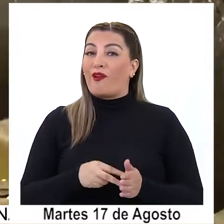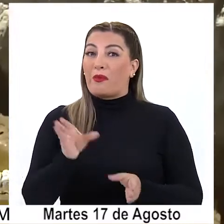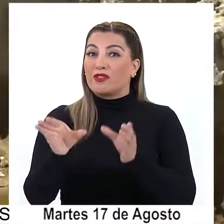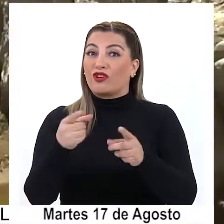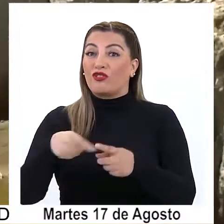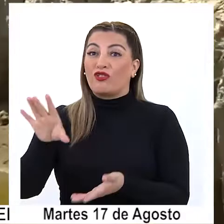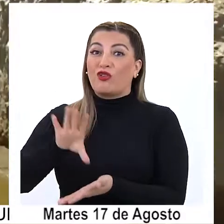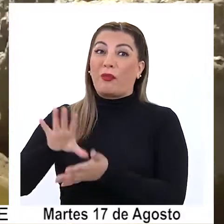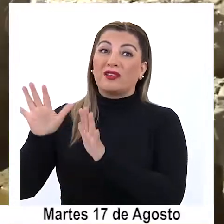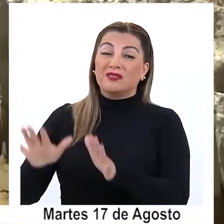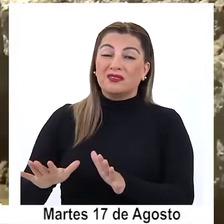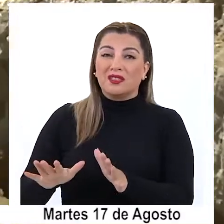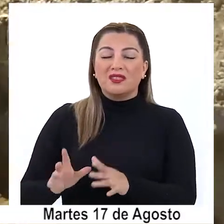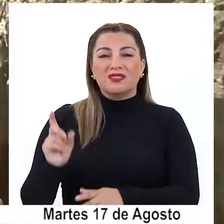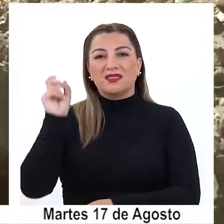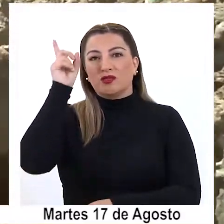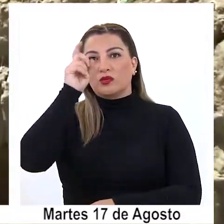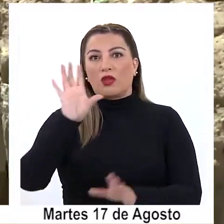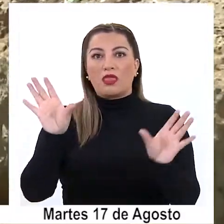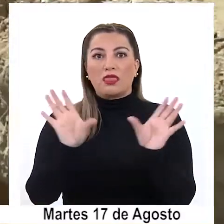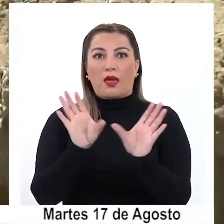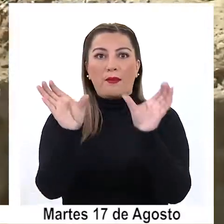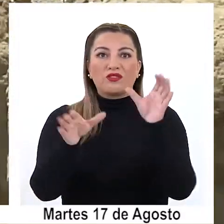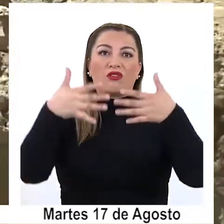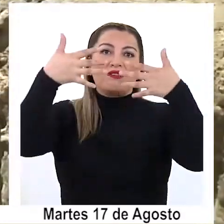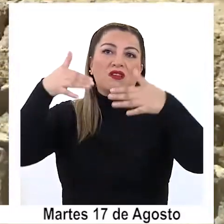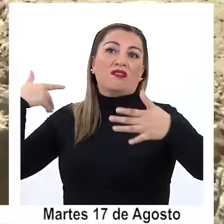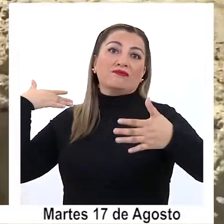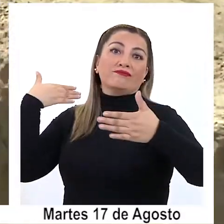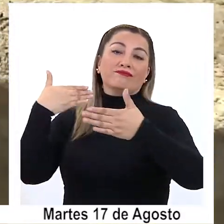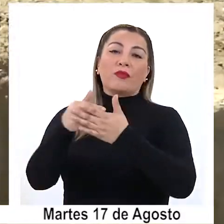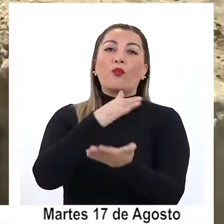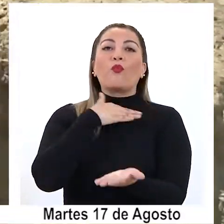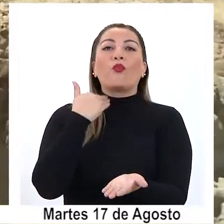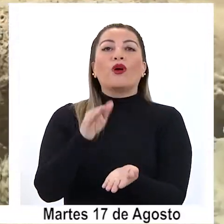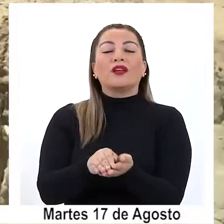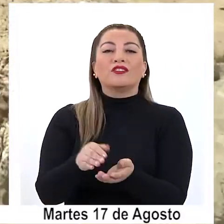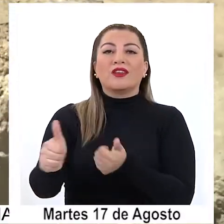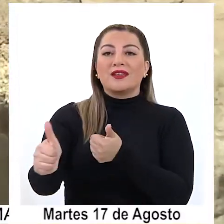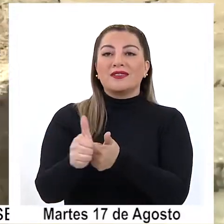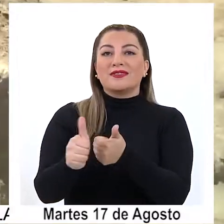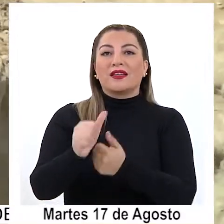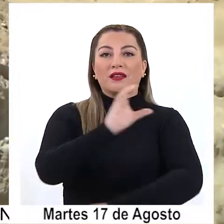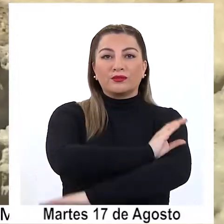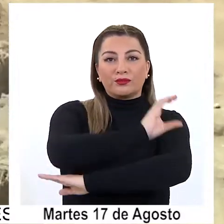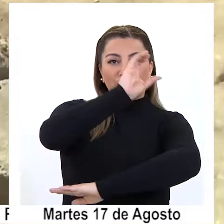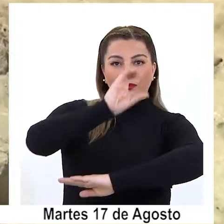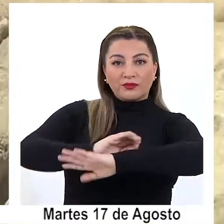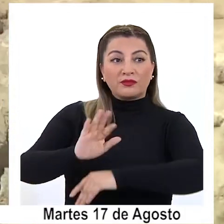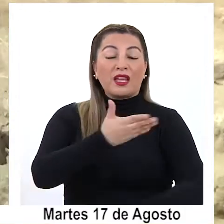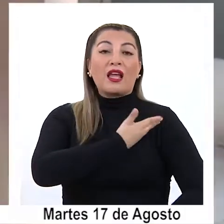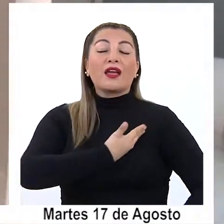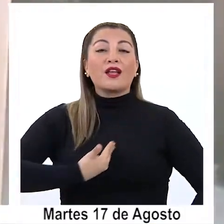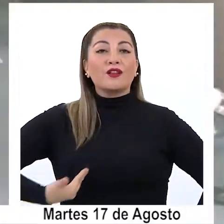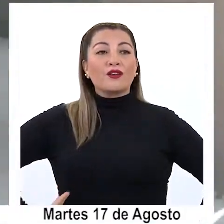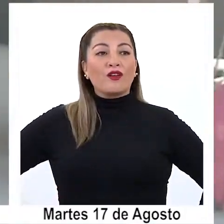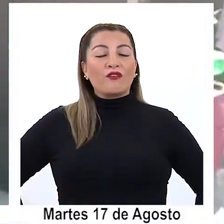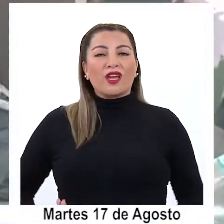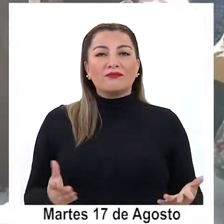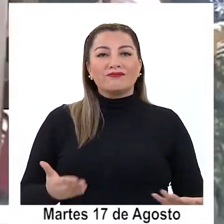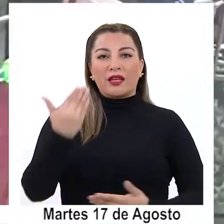el momento ha costado la vida de 10 personas en las cercanías de Colchane. Desde el gobierno comunal